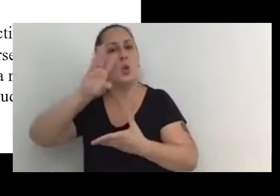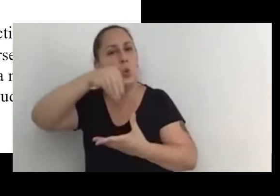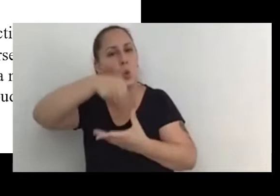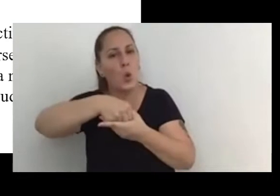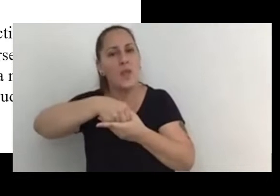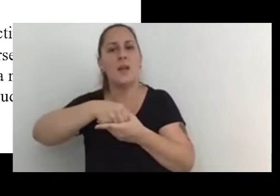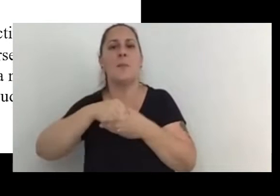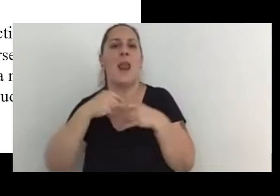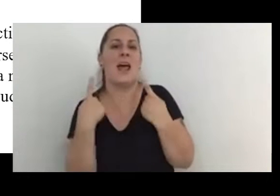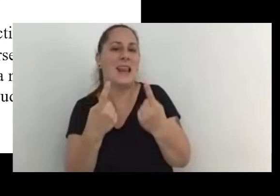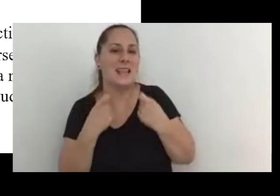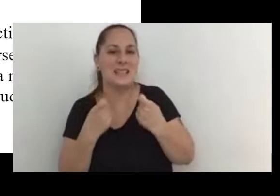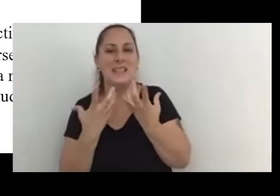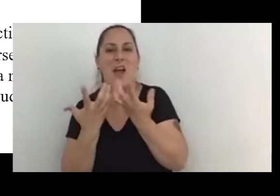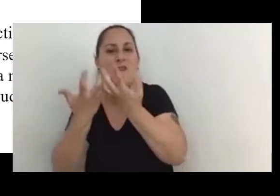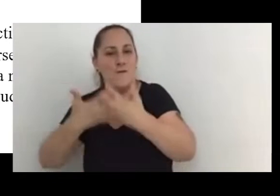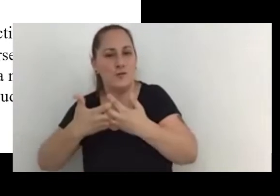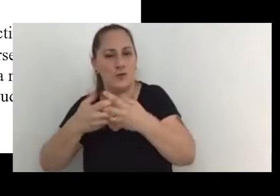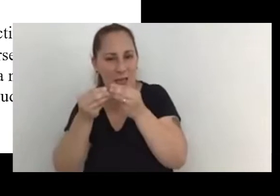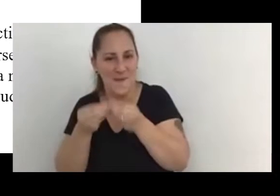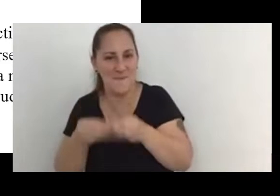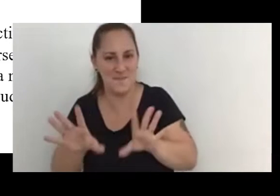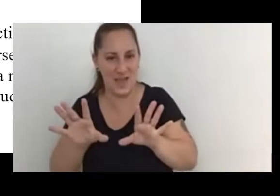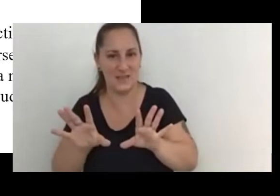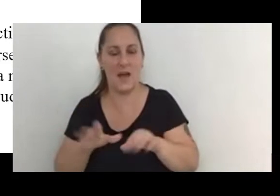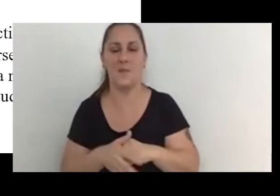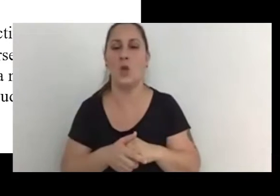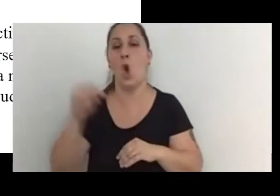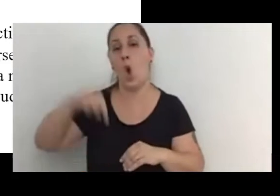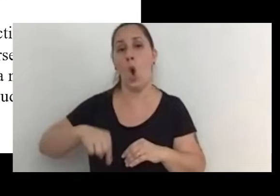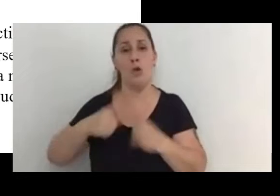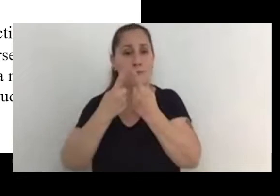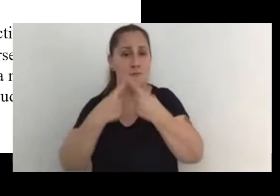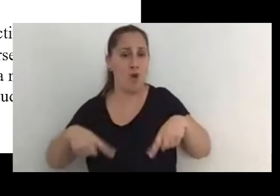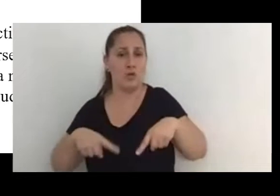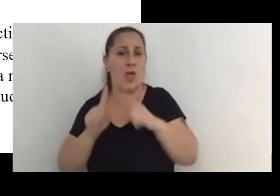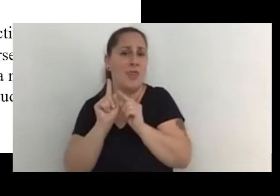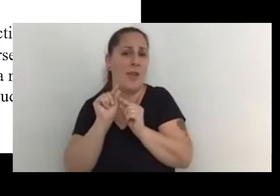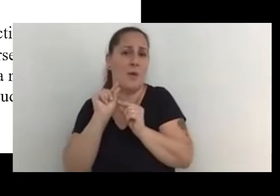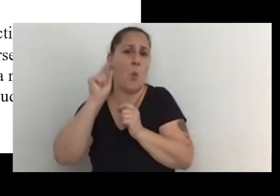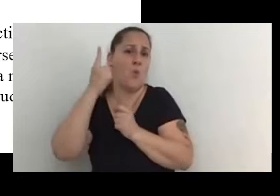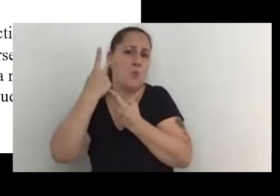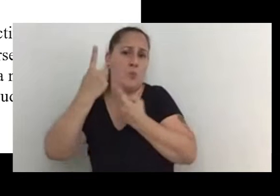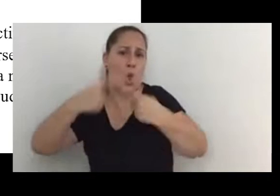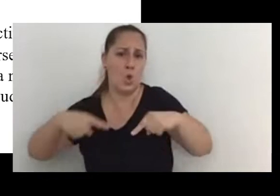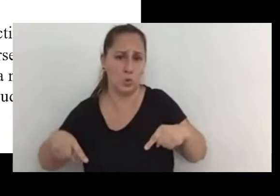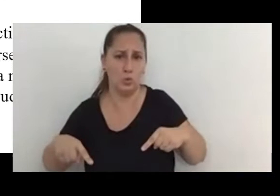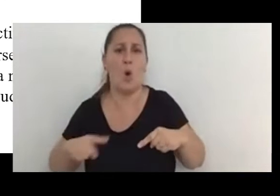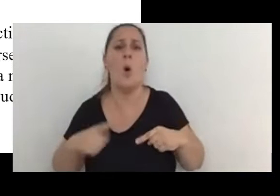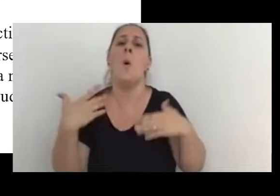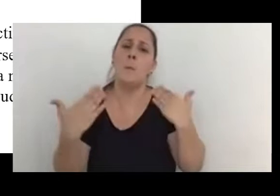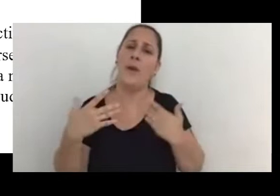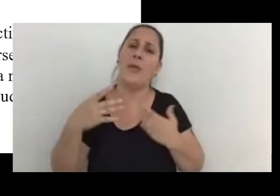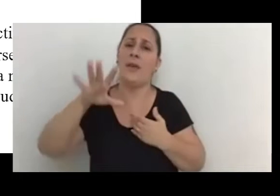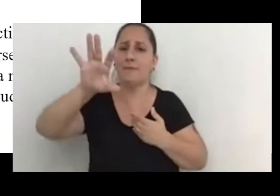su funcionamiento, las que sean hoy insumo de un producto, pudiendo optar nuevamente en caso